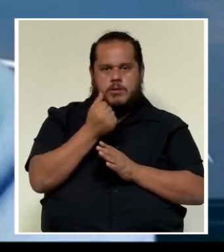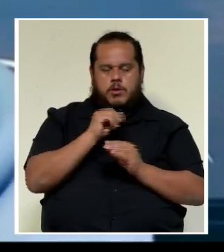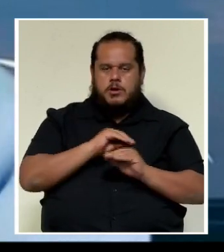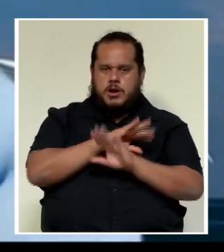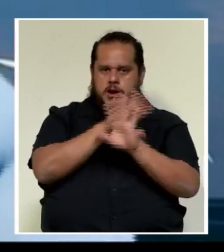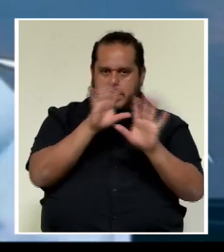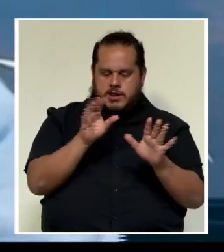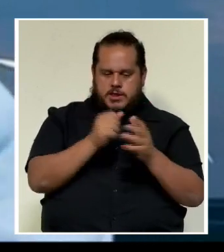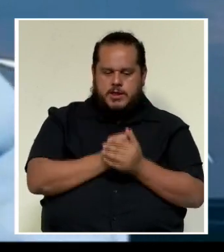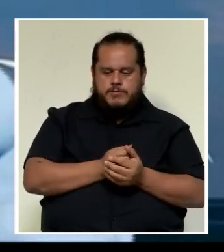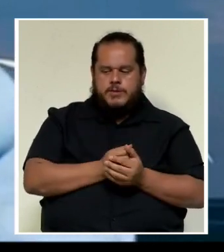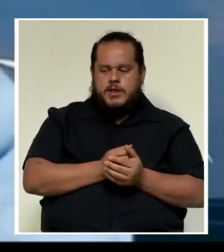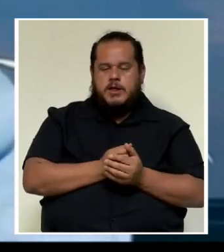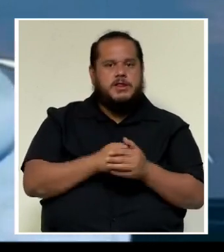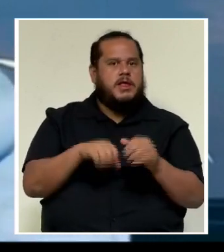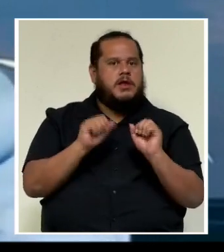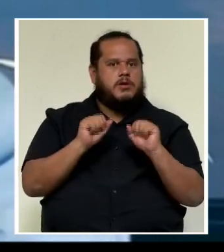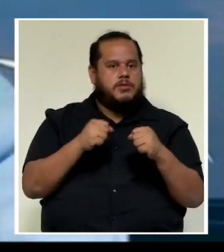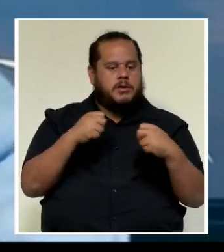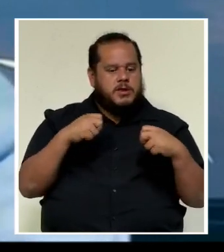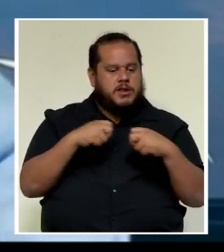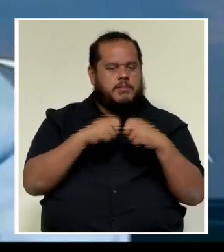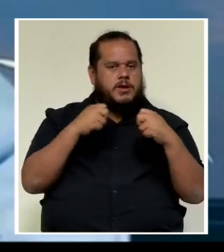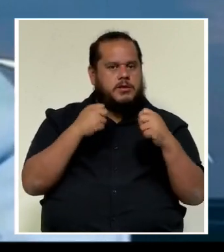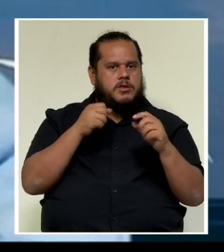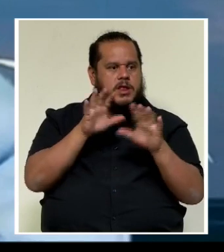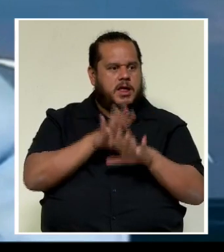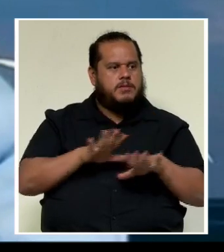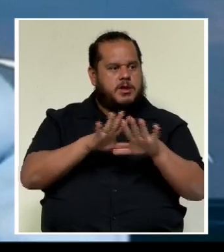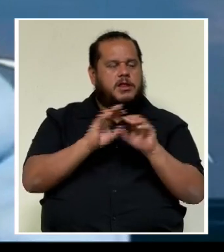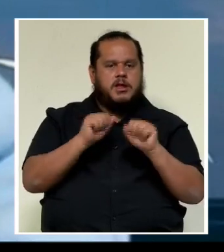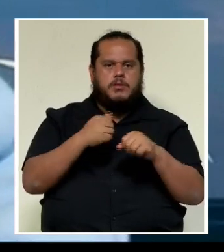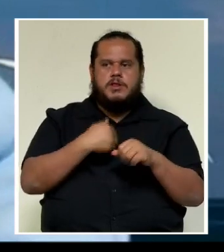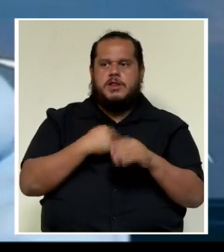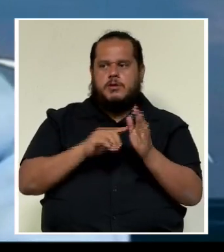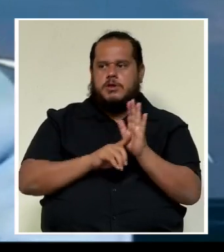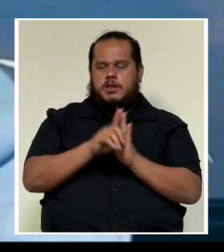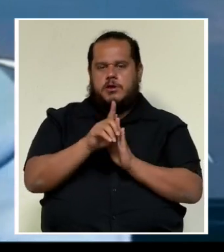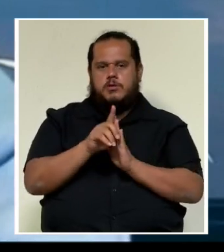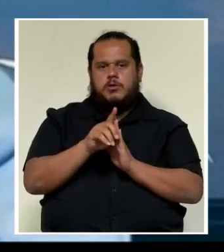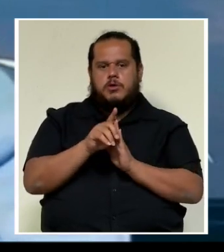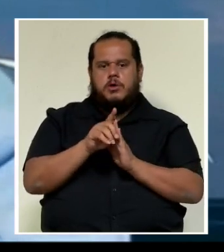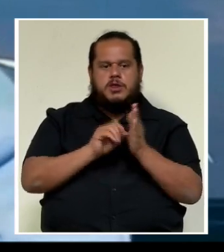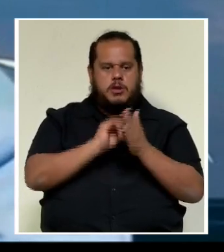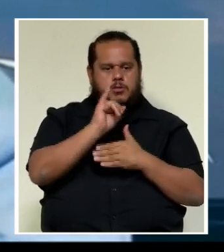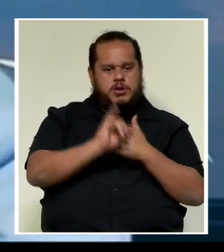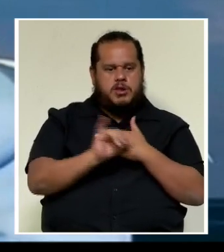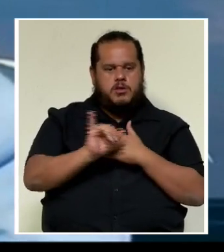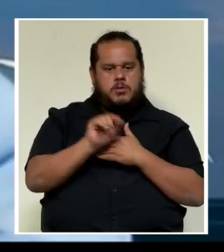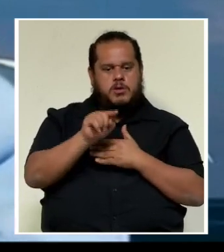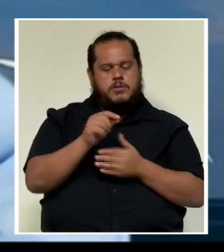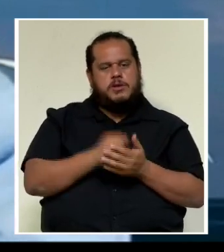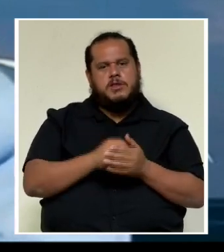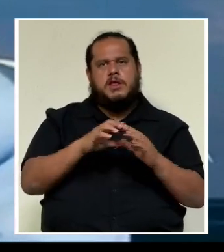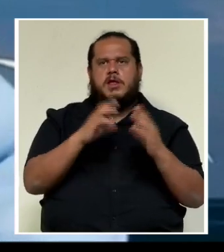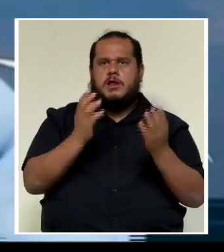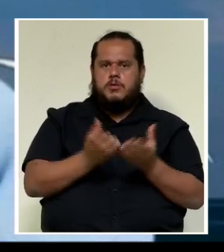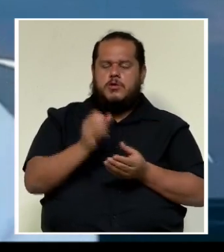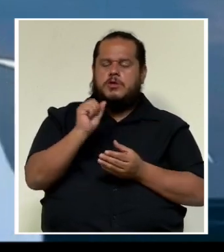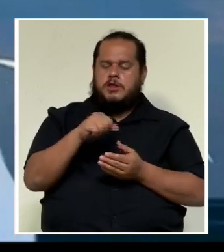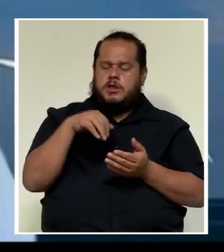claridad de los posibles impactos ambientales que pueda tener un desarrollo como estos. En el mundo pues sí se